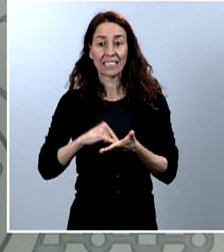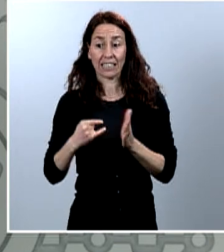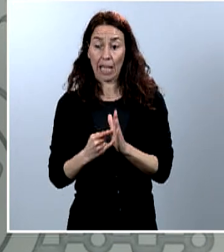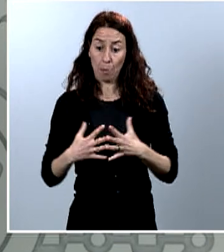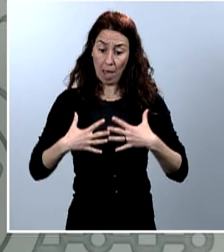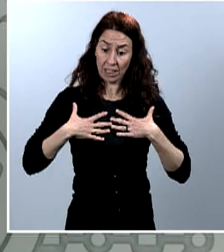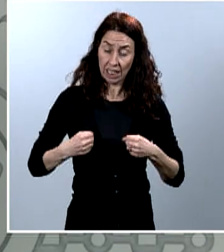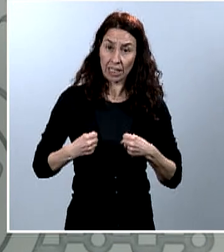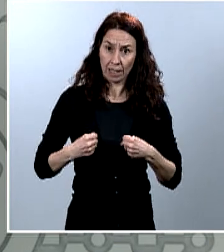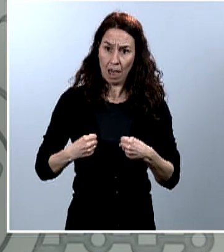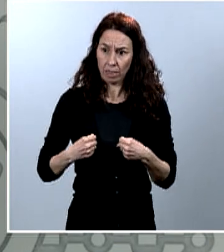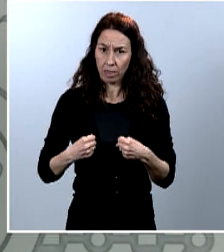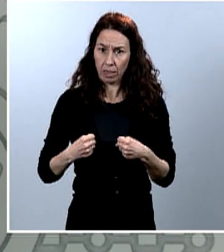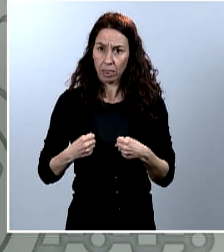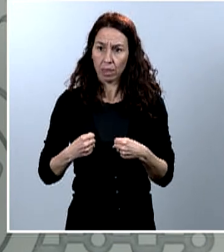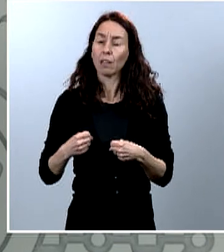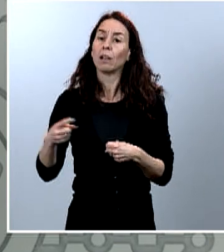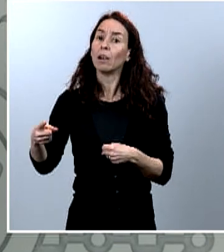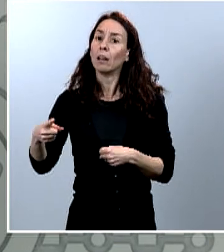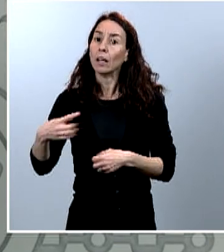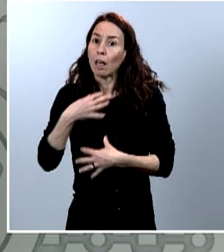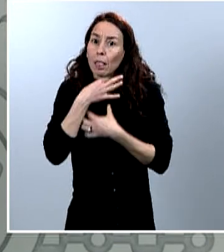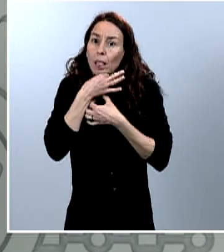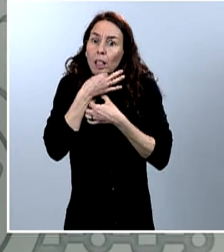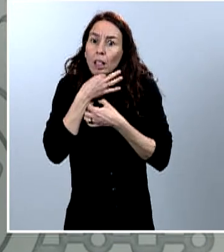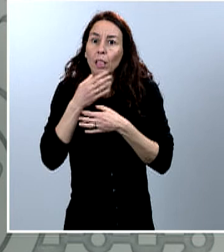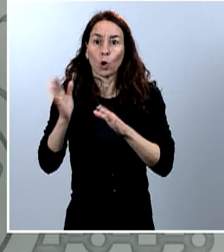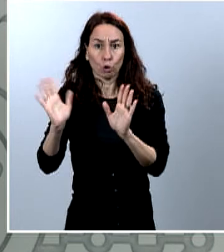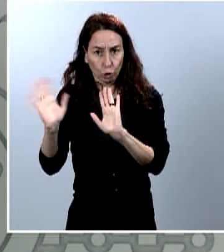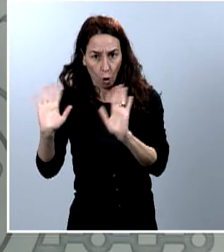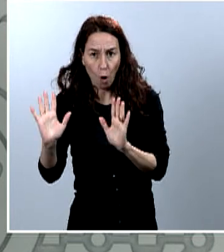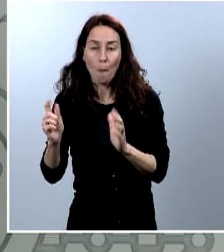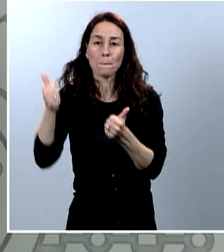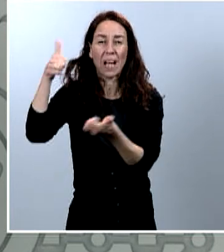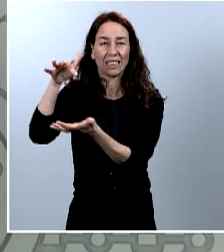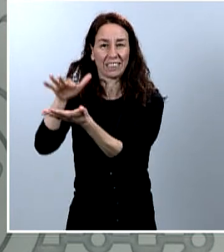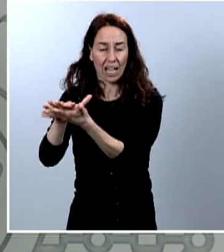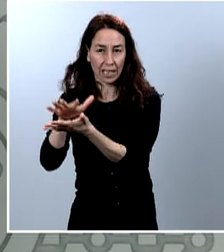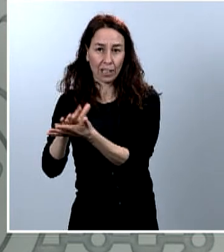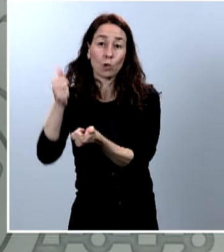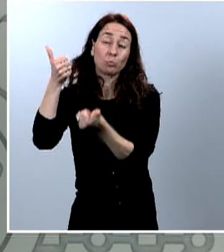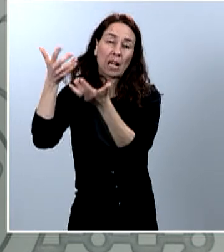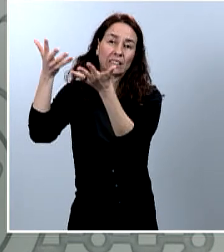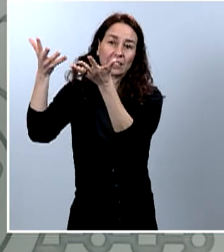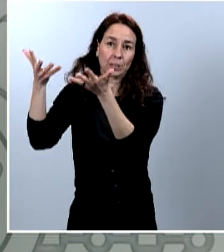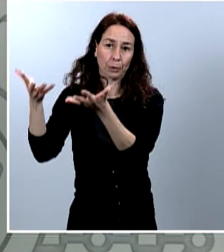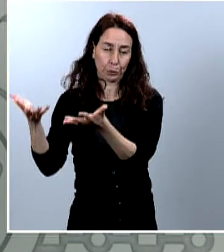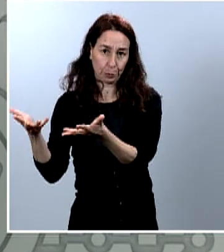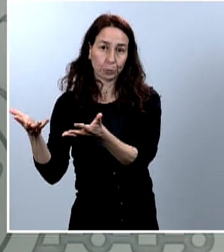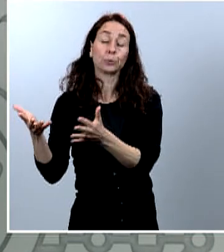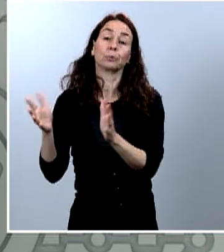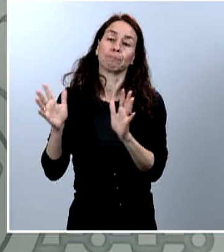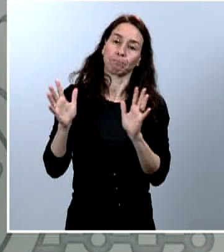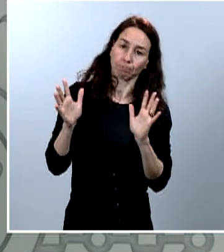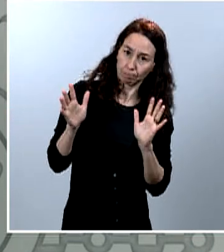responder sin llegar a los límites de presión que han llegado en estas semanas anteriores ante un posible rebrote, aunque